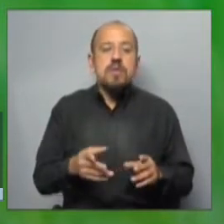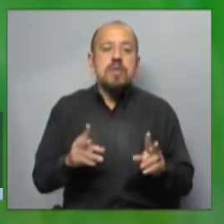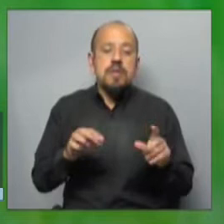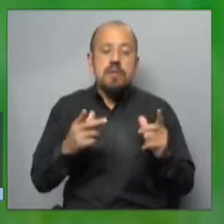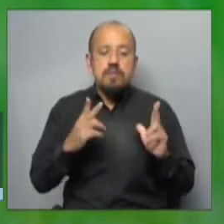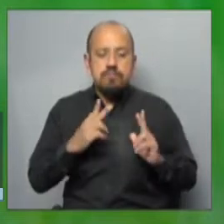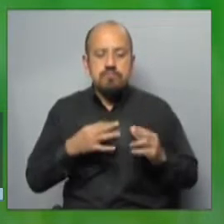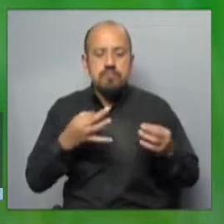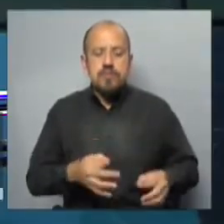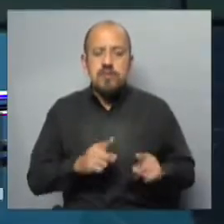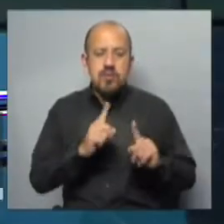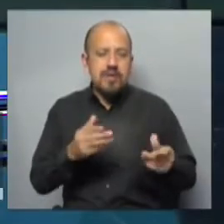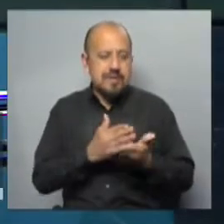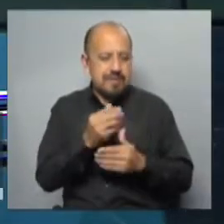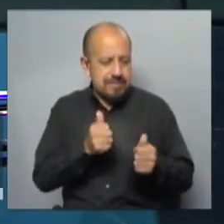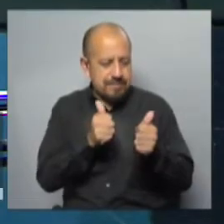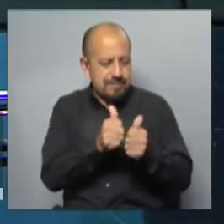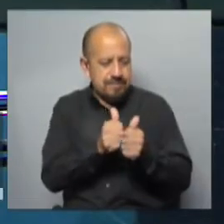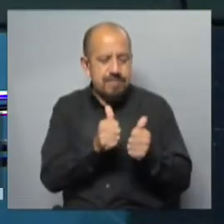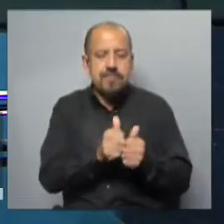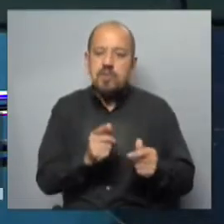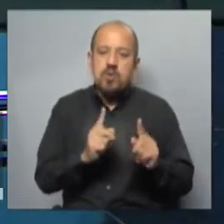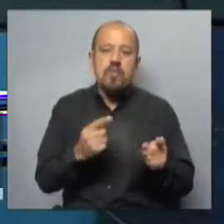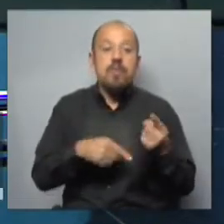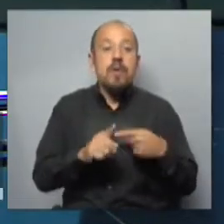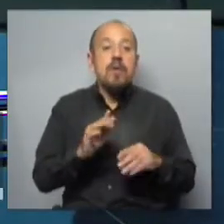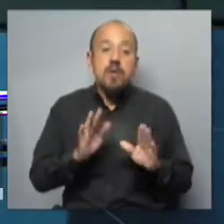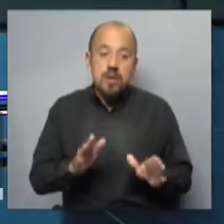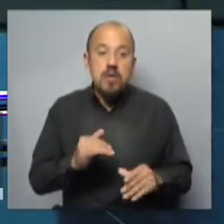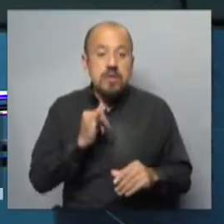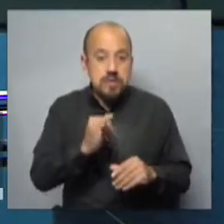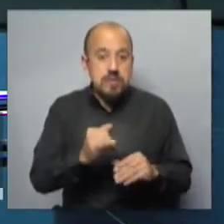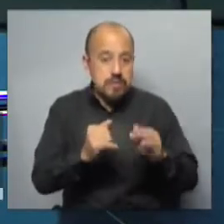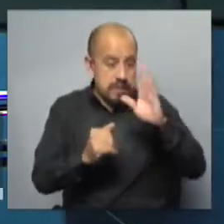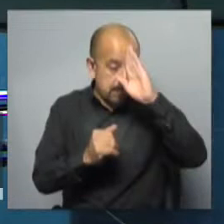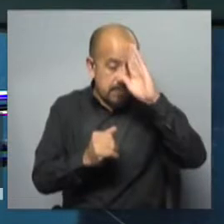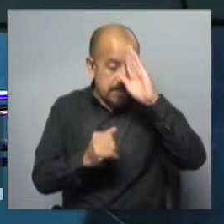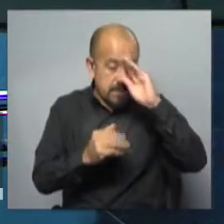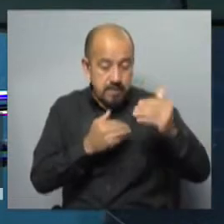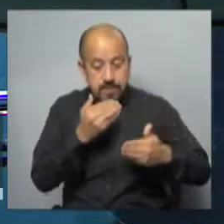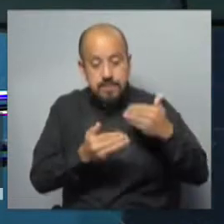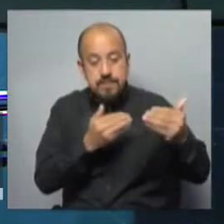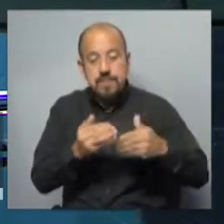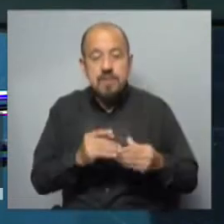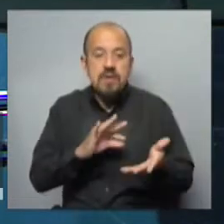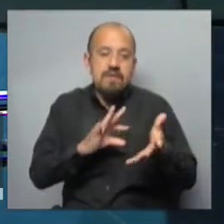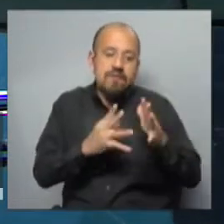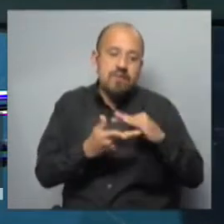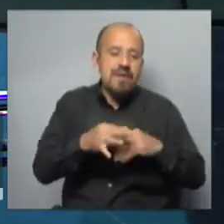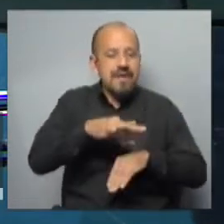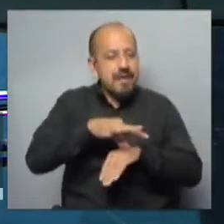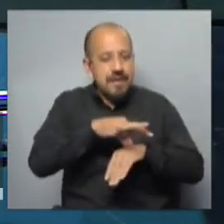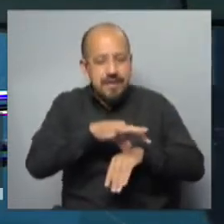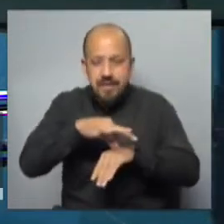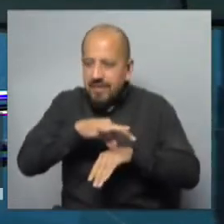no es que va a estar siempre al lado de la persona pero sí mientras aprende a desarrollar su función como una referencia como un guía para